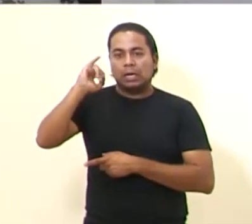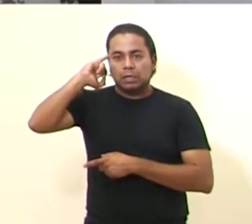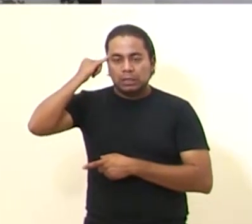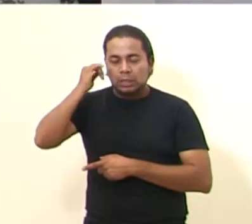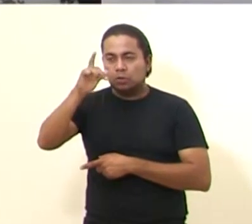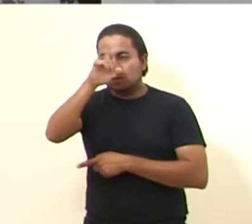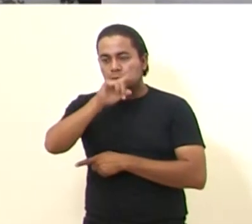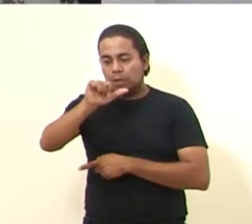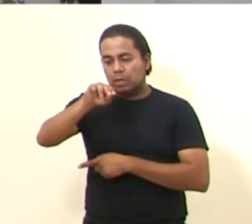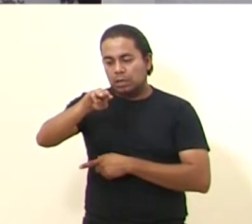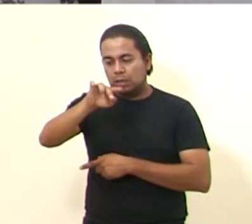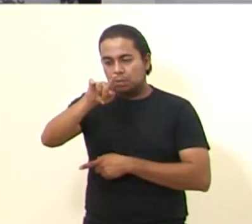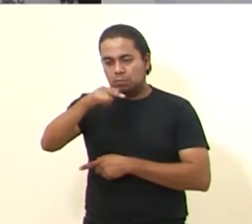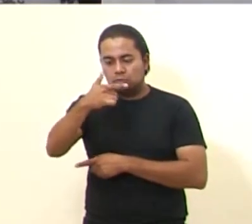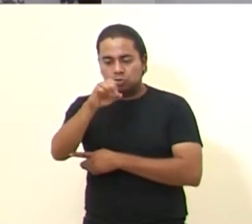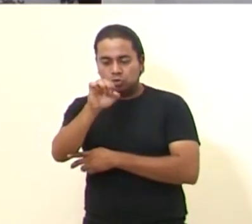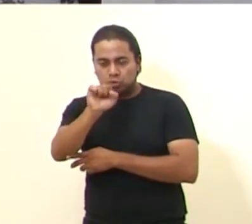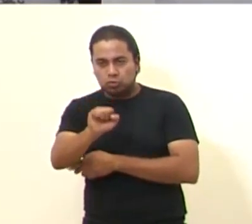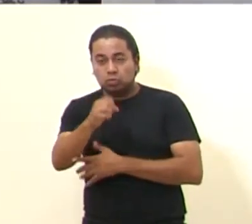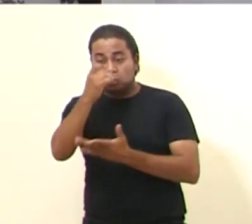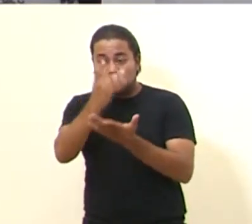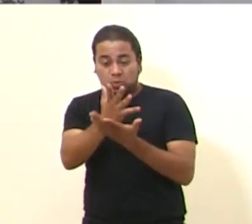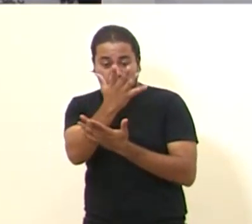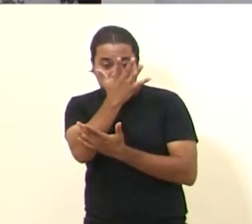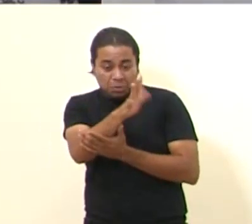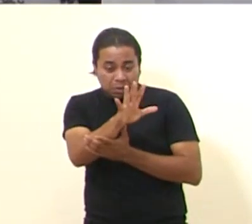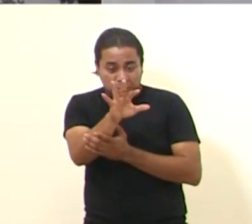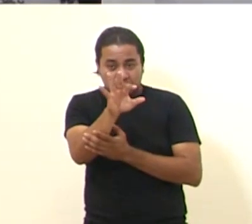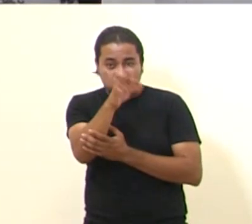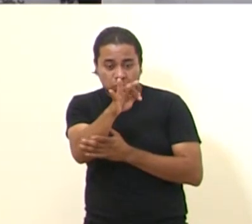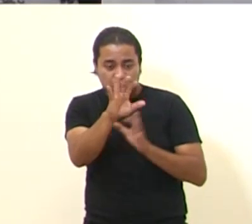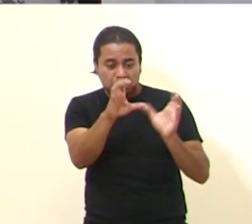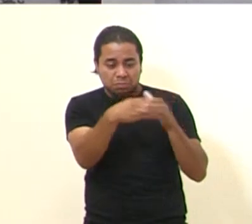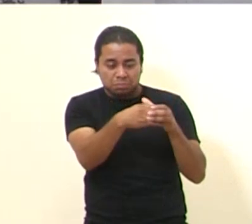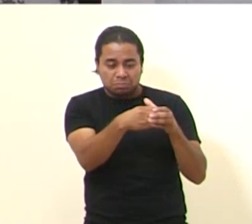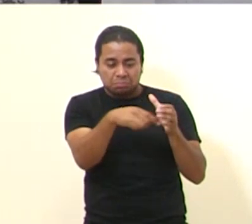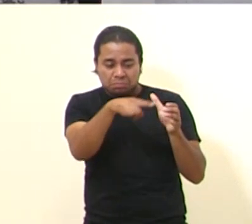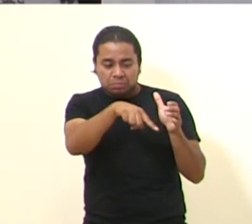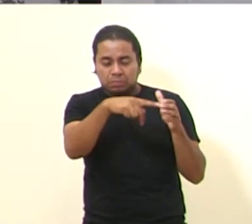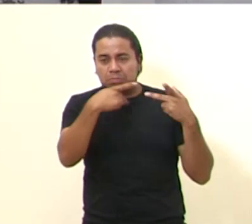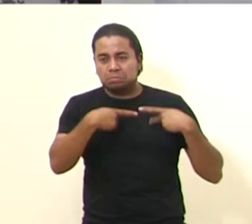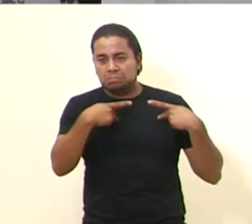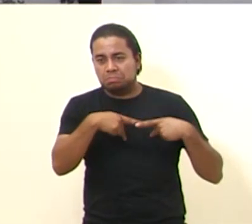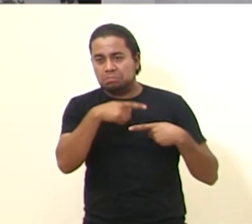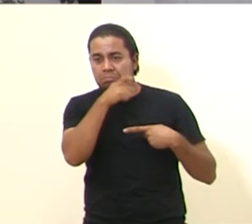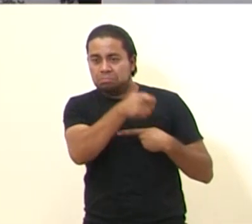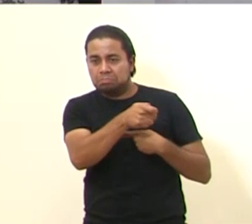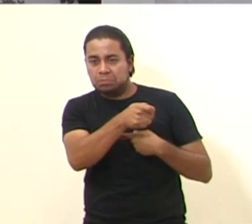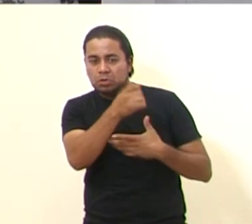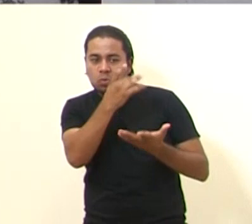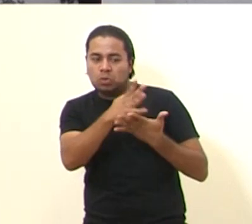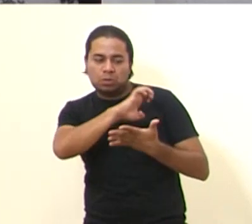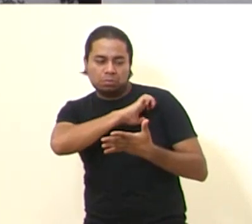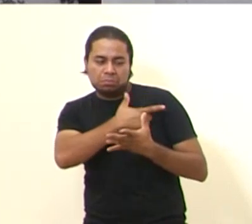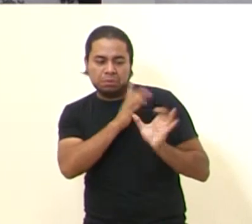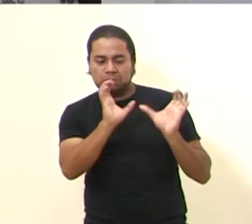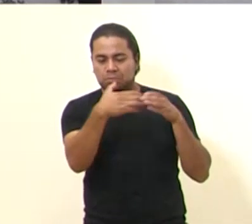Solamente el 10% de sus habitantes son monolingües, es decir, solo hablan